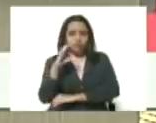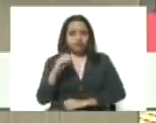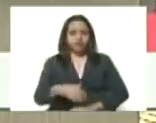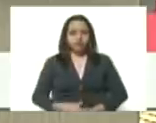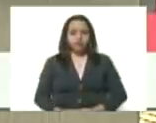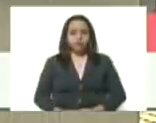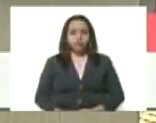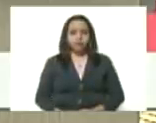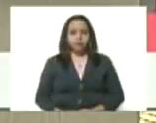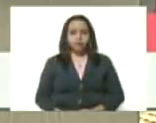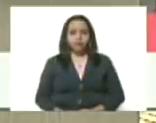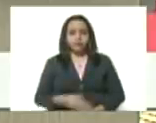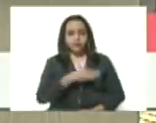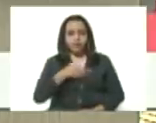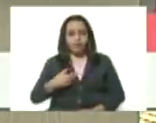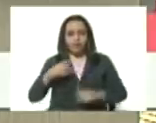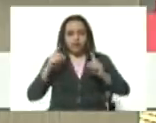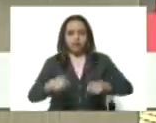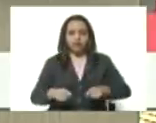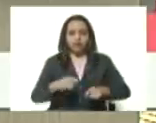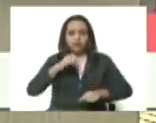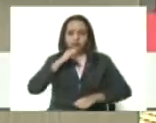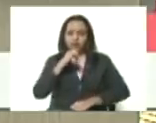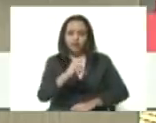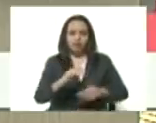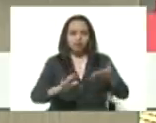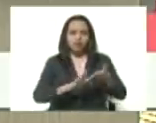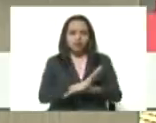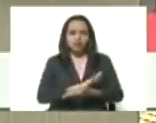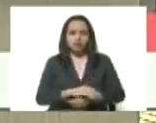importados. Queríamos también informar sobre